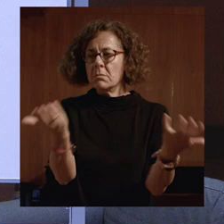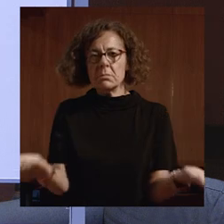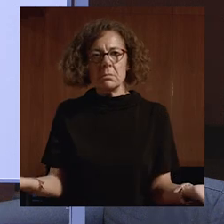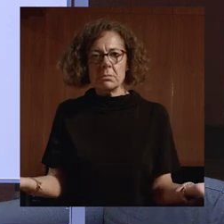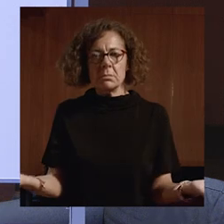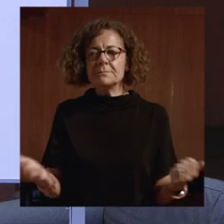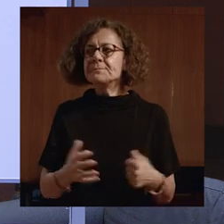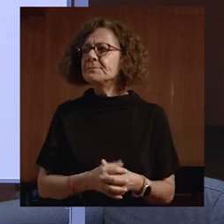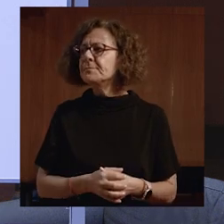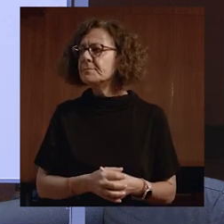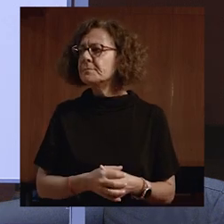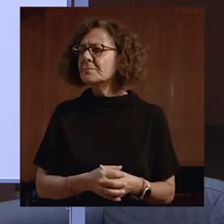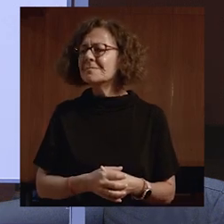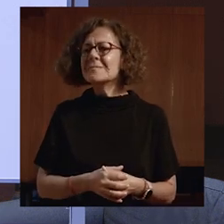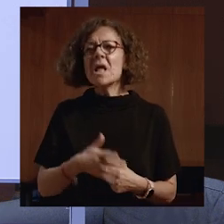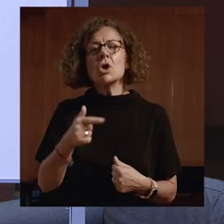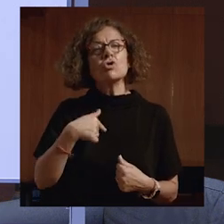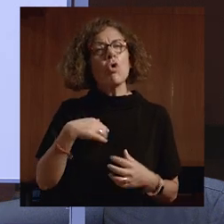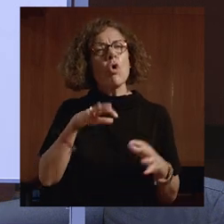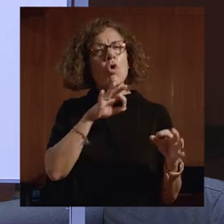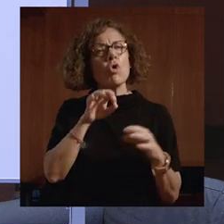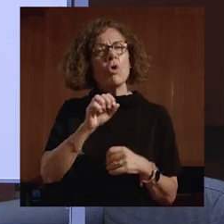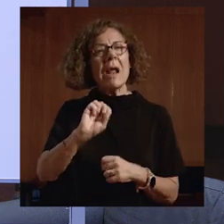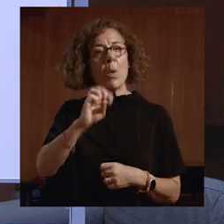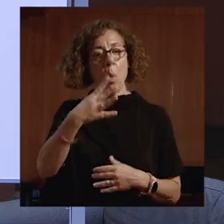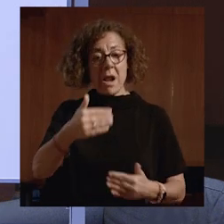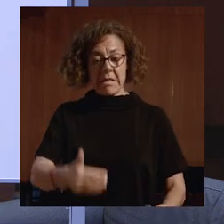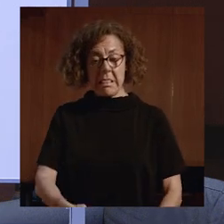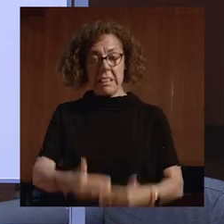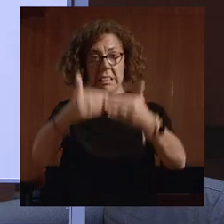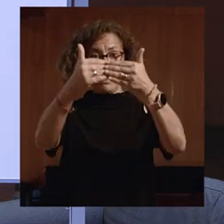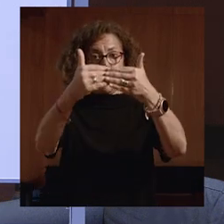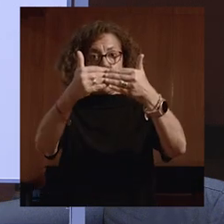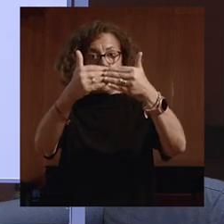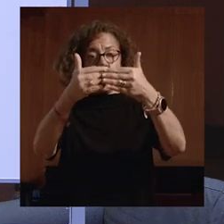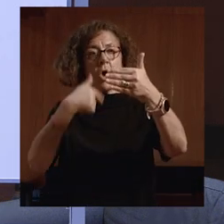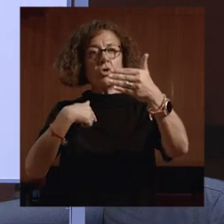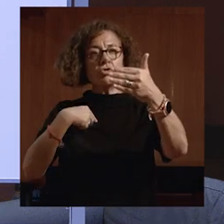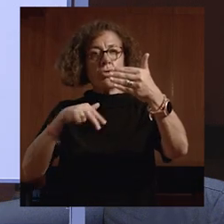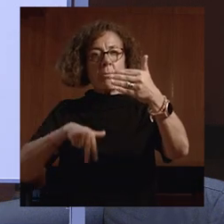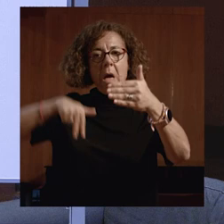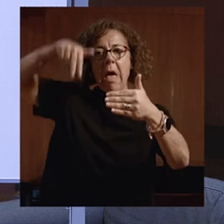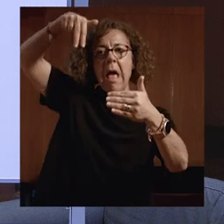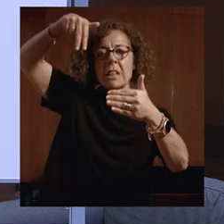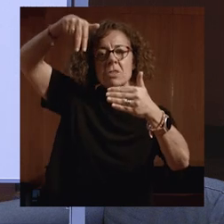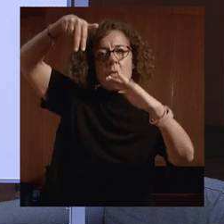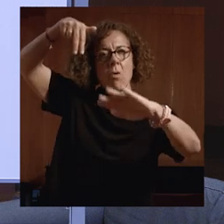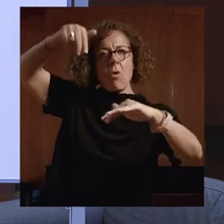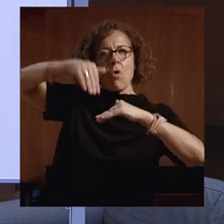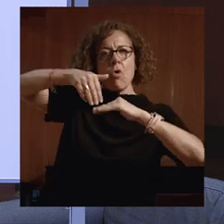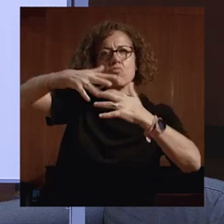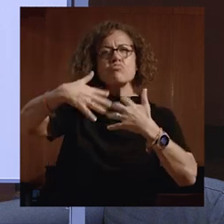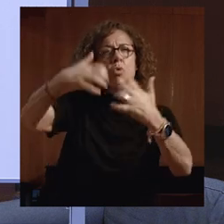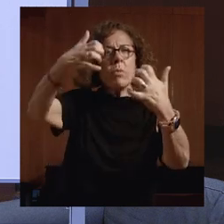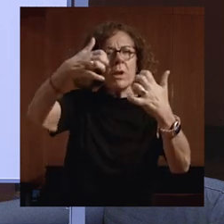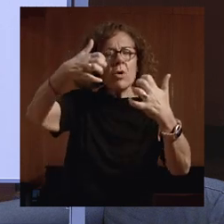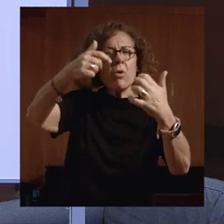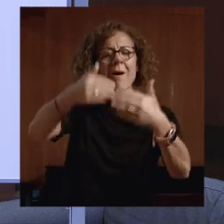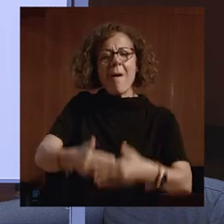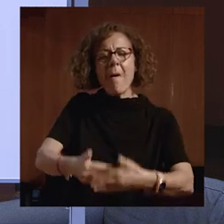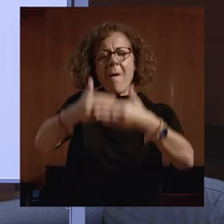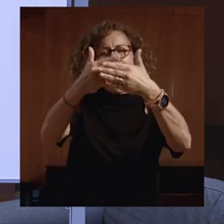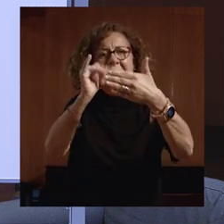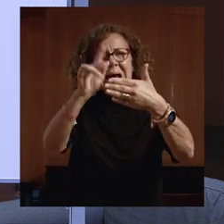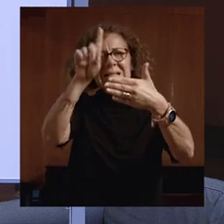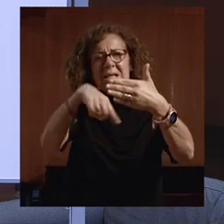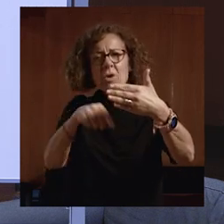tan maravillosas. ¿Dónde coloco la cuarta pared? ¿Estoy a la misma altura que el público? ¿Más alto? ¿Más bajo? ¿Hay cuarta pared? ¿Hablo con